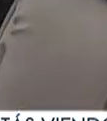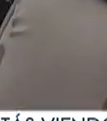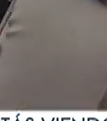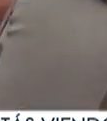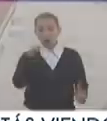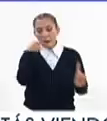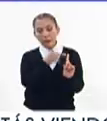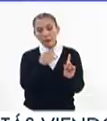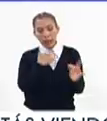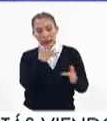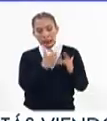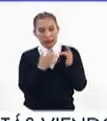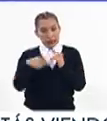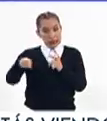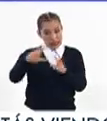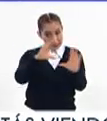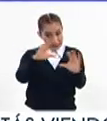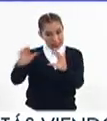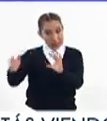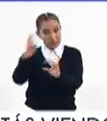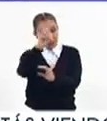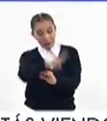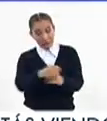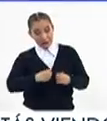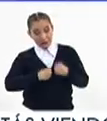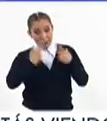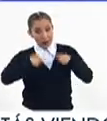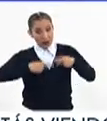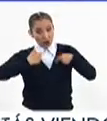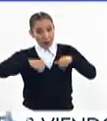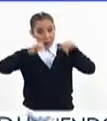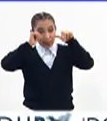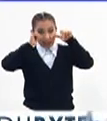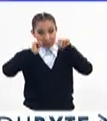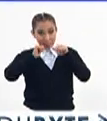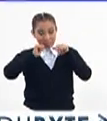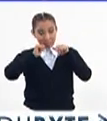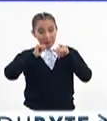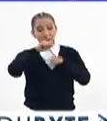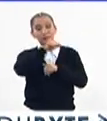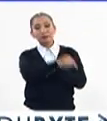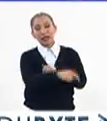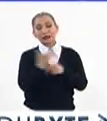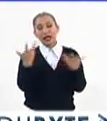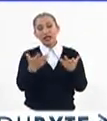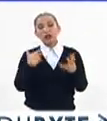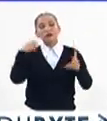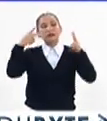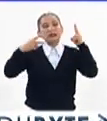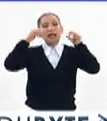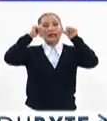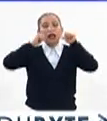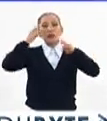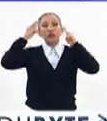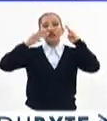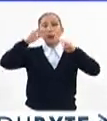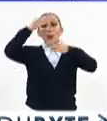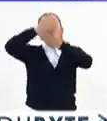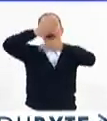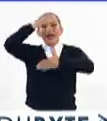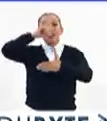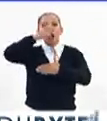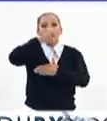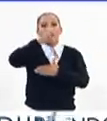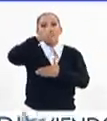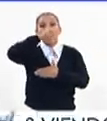Con el objetivo de sensibilizar al público sobre la realidad que viven las personas con discapacidad visual, se realizó una visita a ciegas en el Museo Mural de Diego